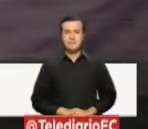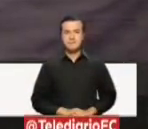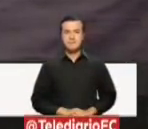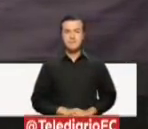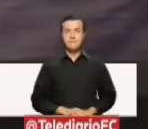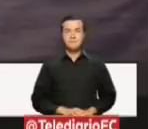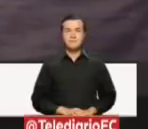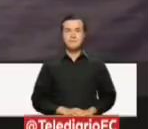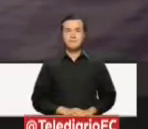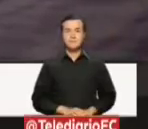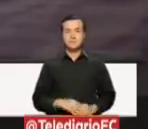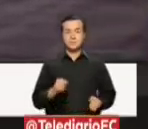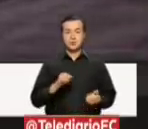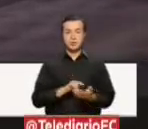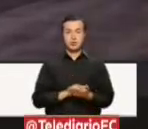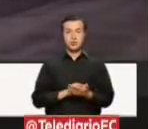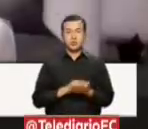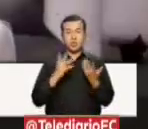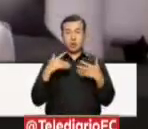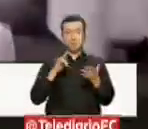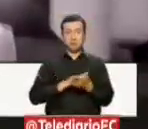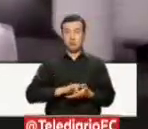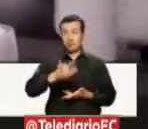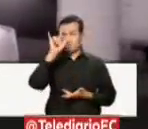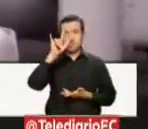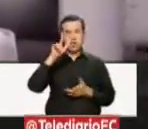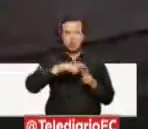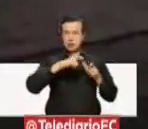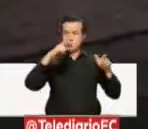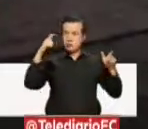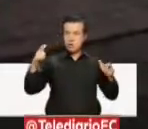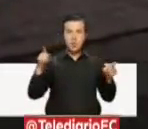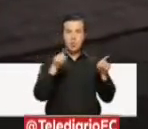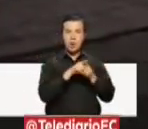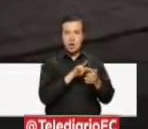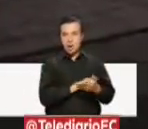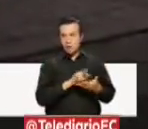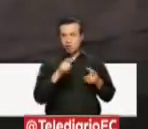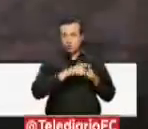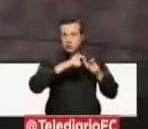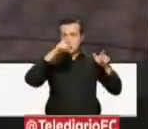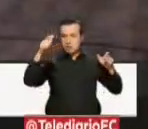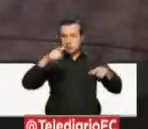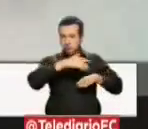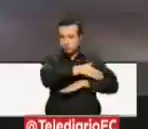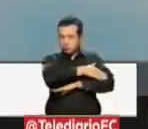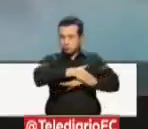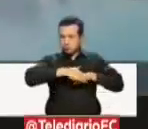El vehículo no puede levantar el vuelo en cualquier lugar y necesita una pista como los aviones convencionales.